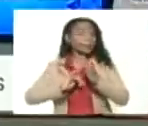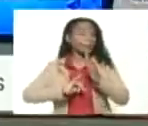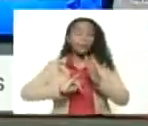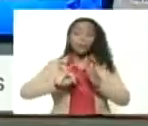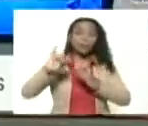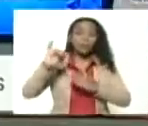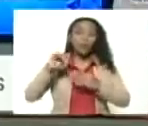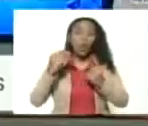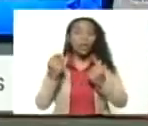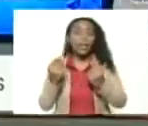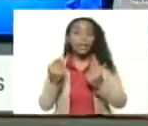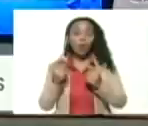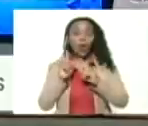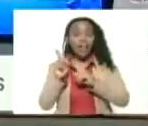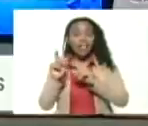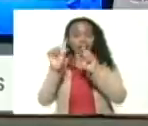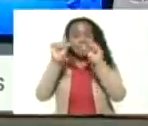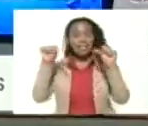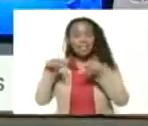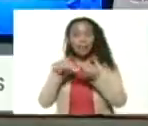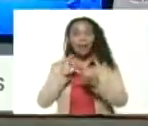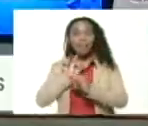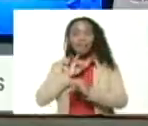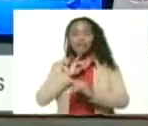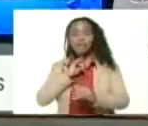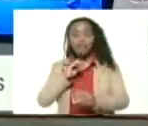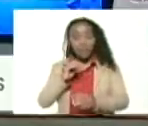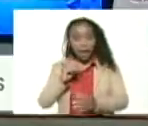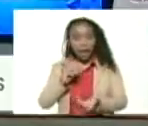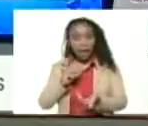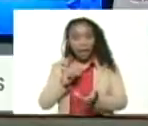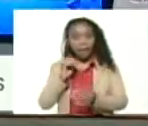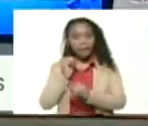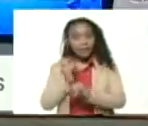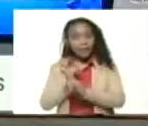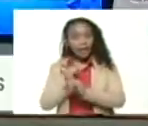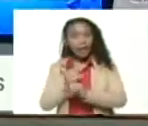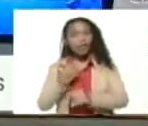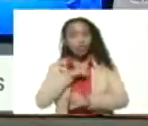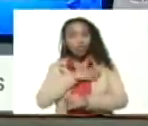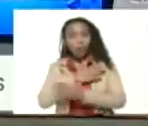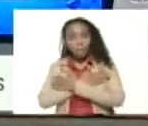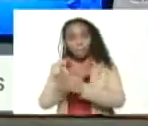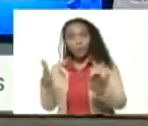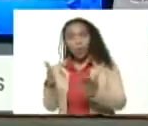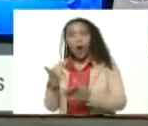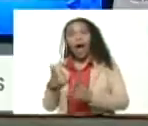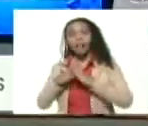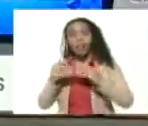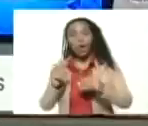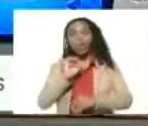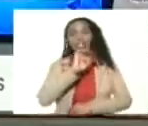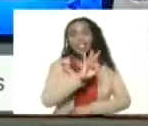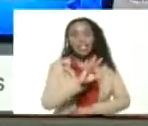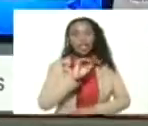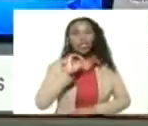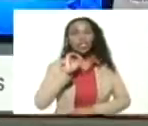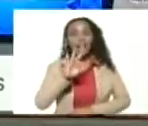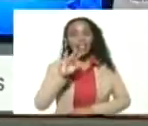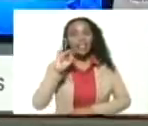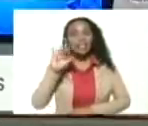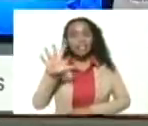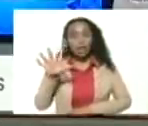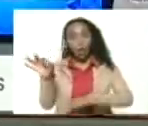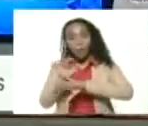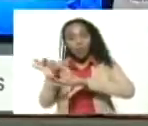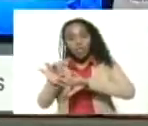altísimamente sus ingresos con este sistema informático que nosotros estamos disponiendo para todos los 335 municipios